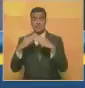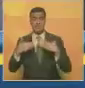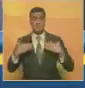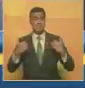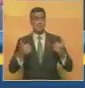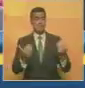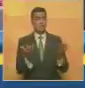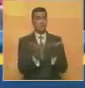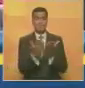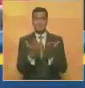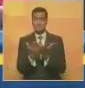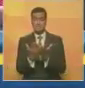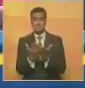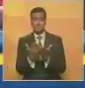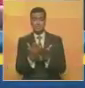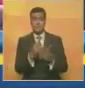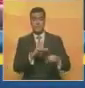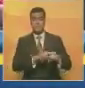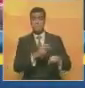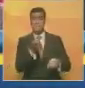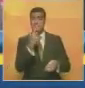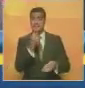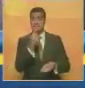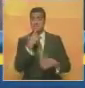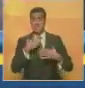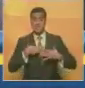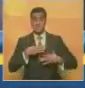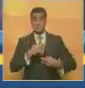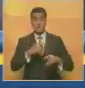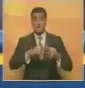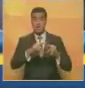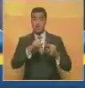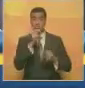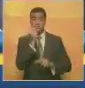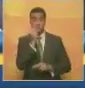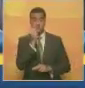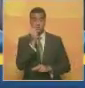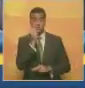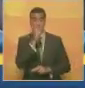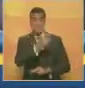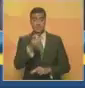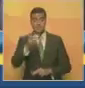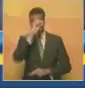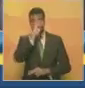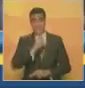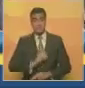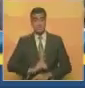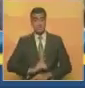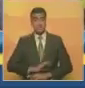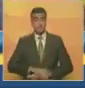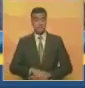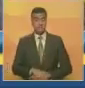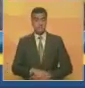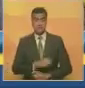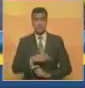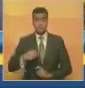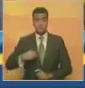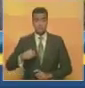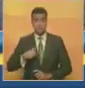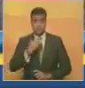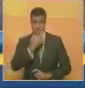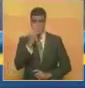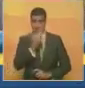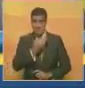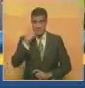salud, educación, medicinas, la atención a los niños, a las personas con discapacidad. Eso nos parece a nosotros